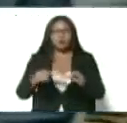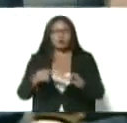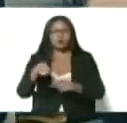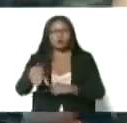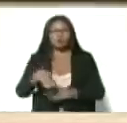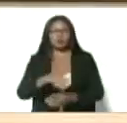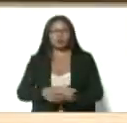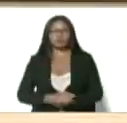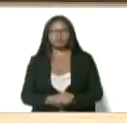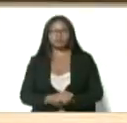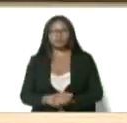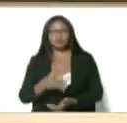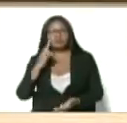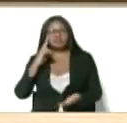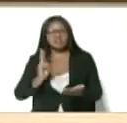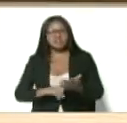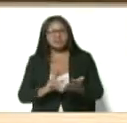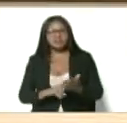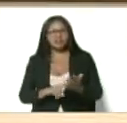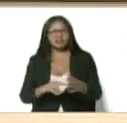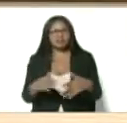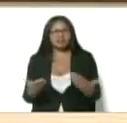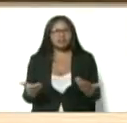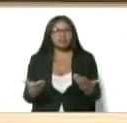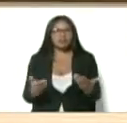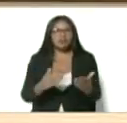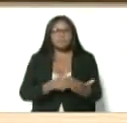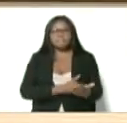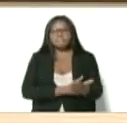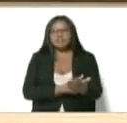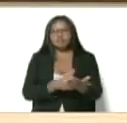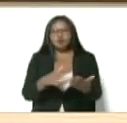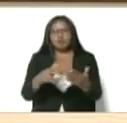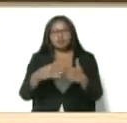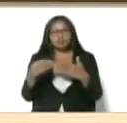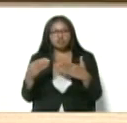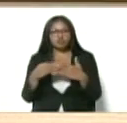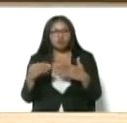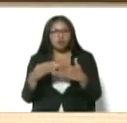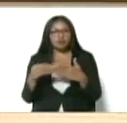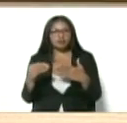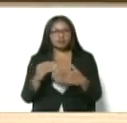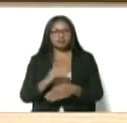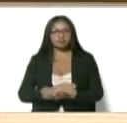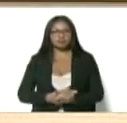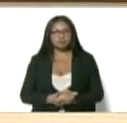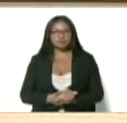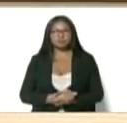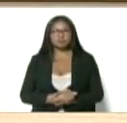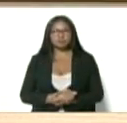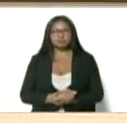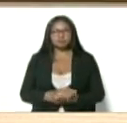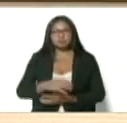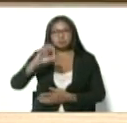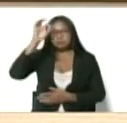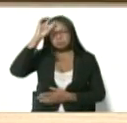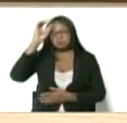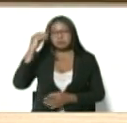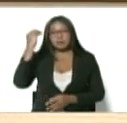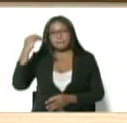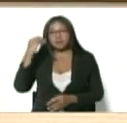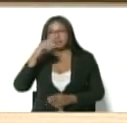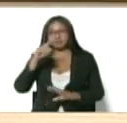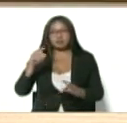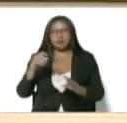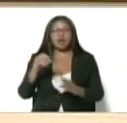será verdad la tesis de que los miles de millones de dólares no sé qué cálculo tendrá la bona